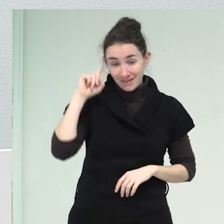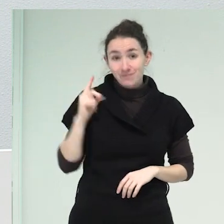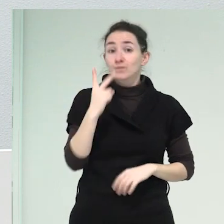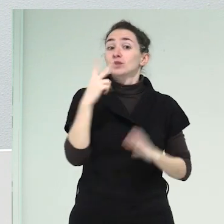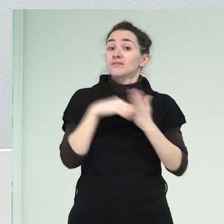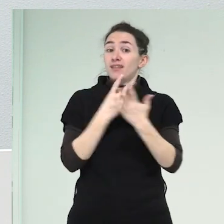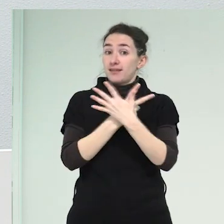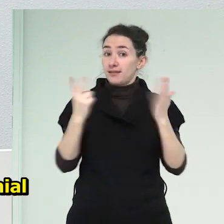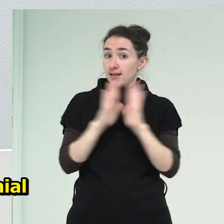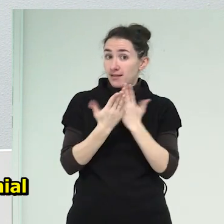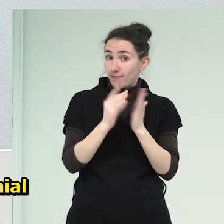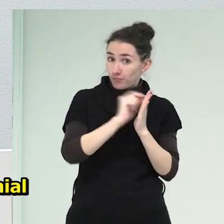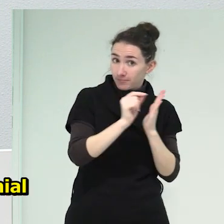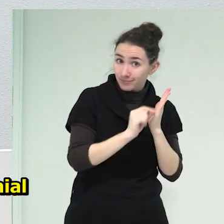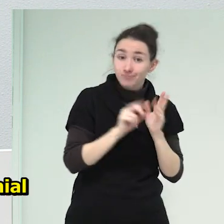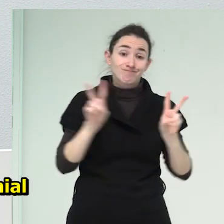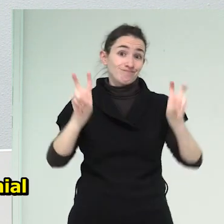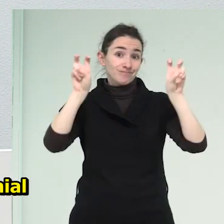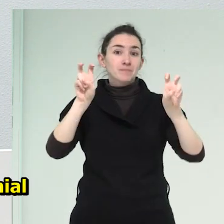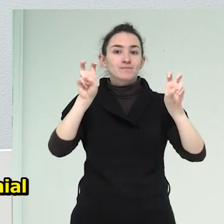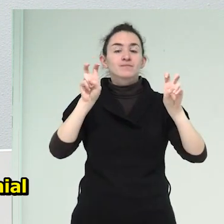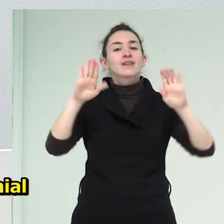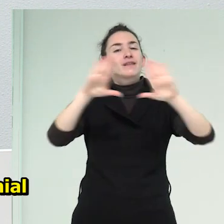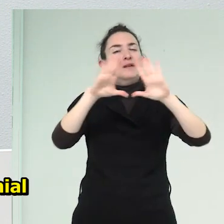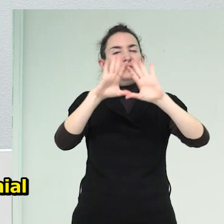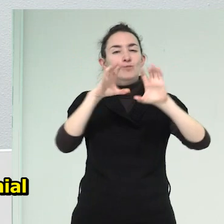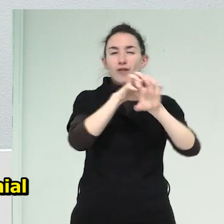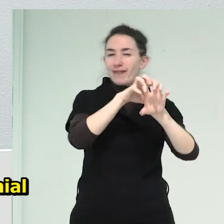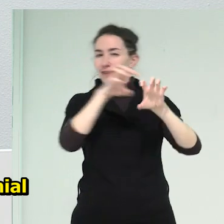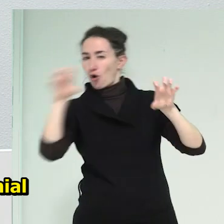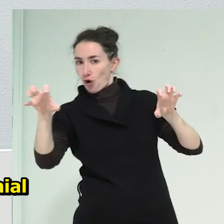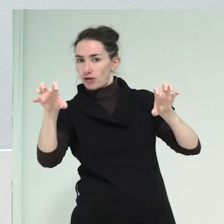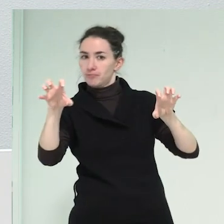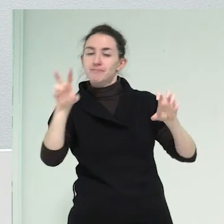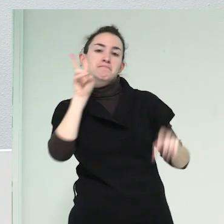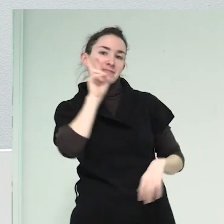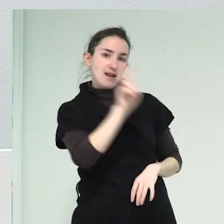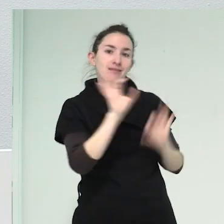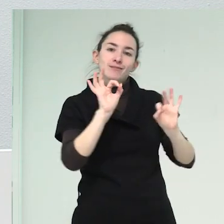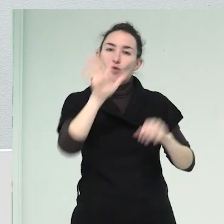2017 que tiene el nombre de Una mirada al feminismo decolonial en América Latina.